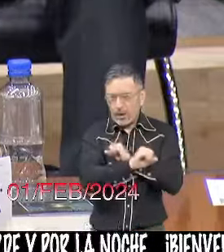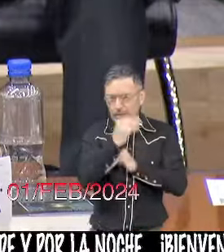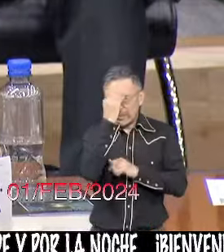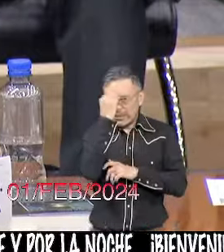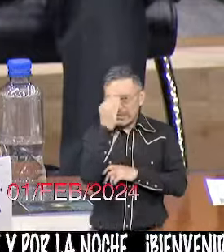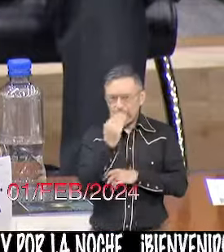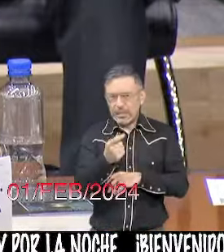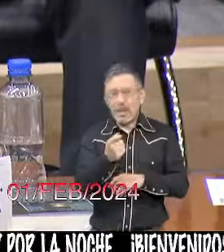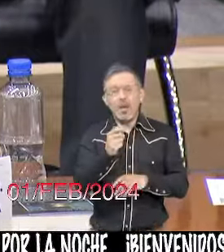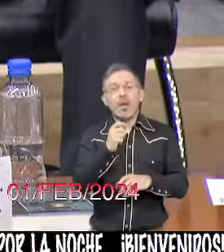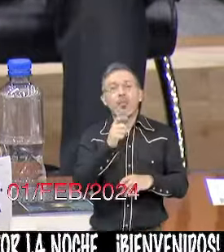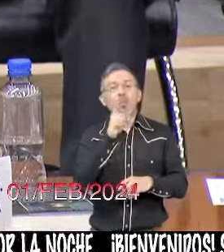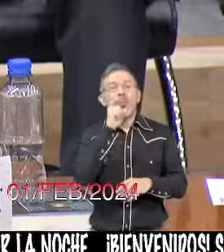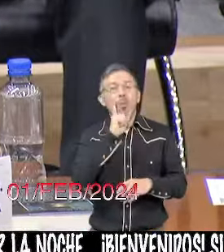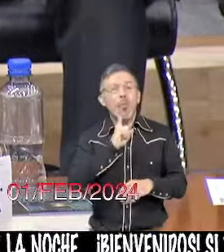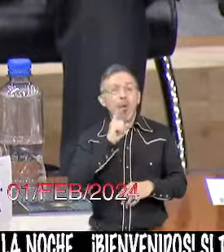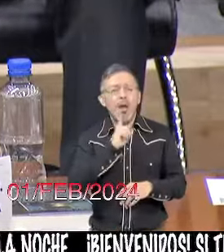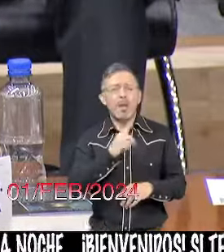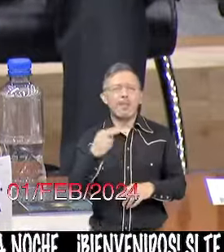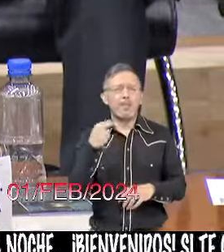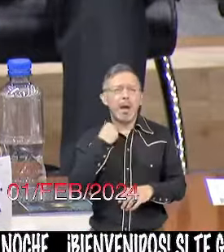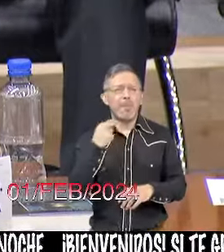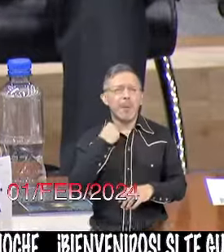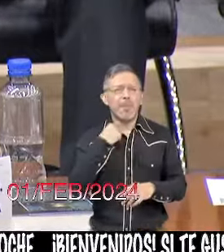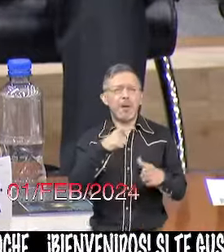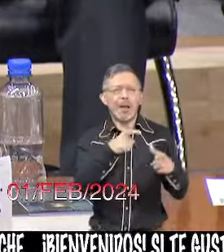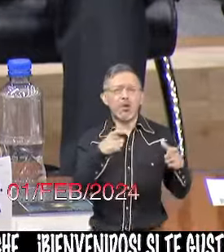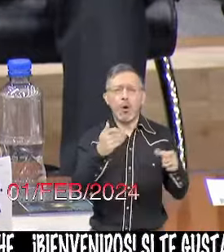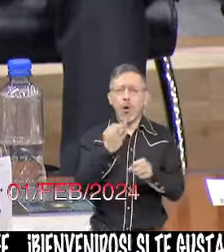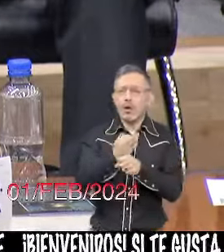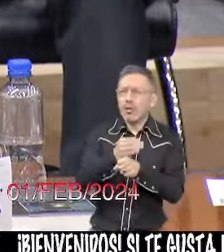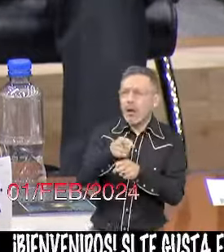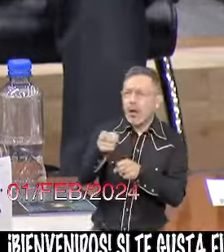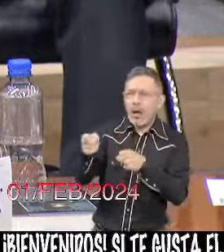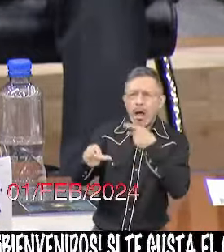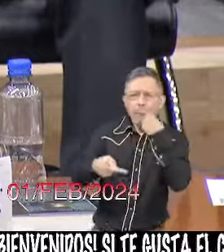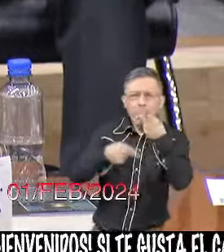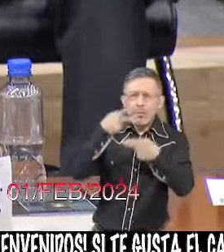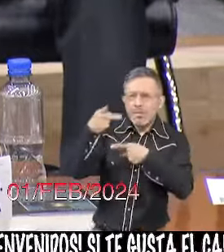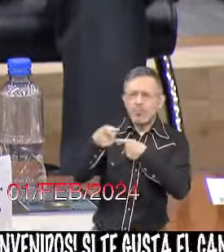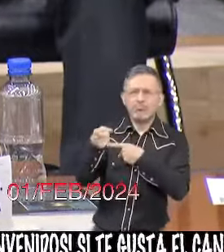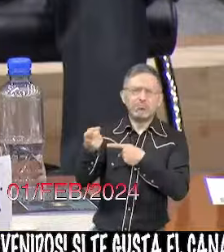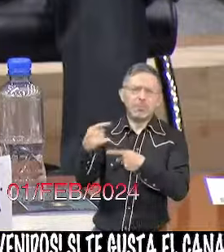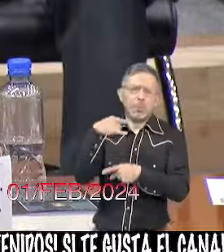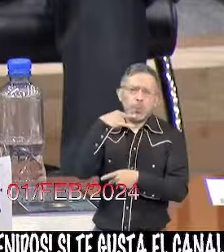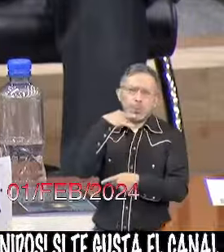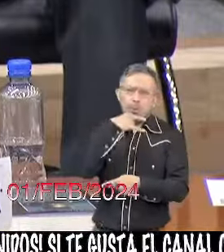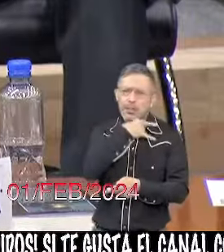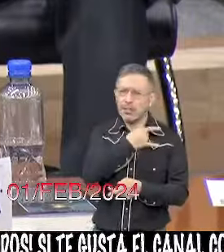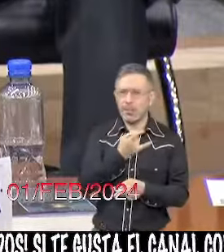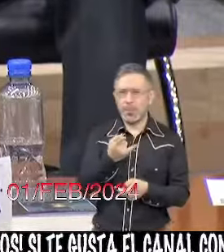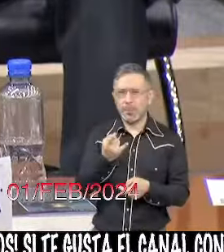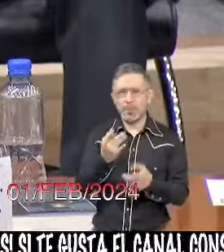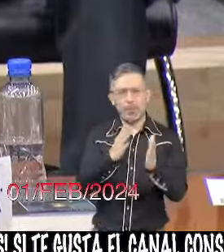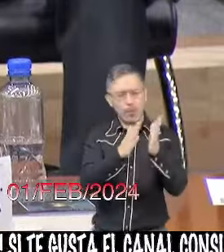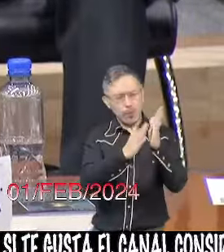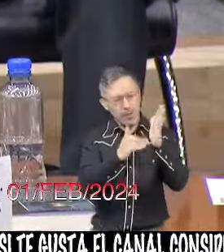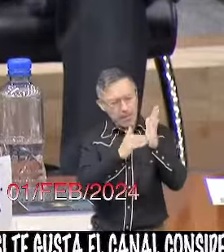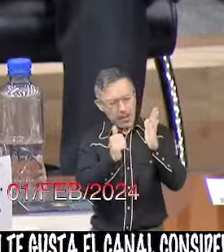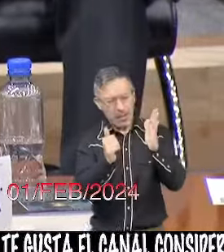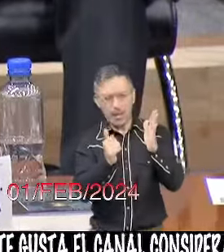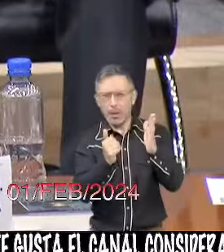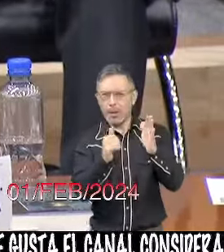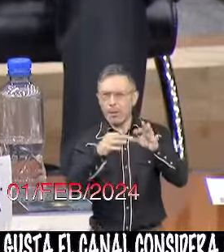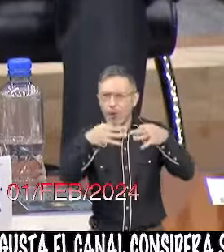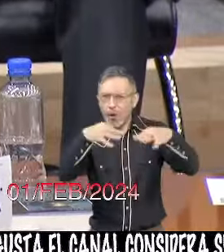los feminicidios. Entonces son actos de hipocresía que pongan ahí en sus documentos programáticos que